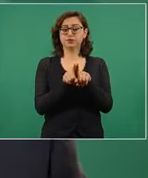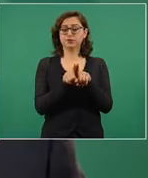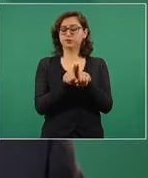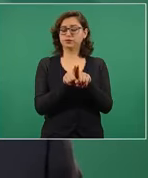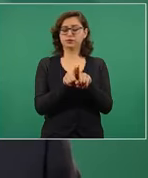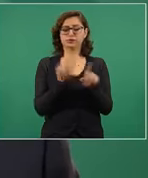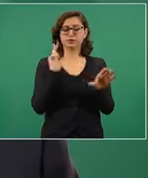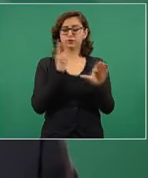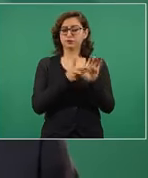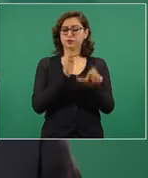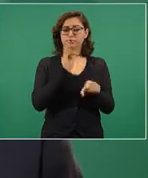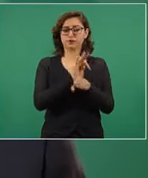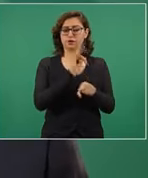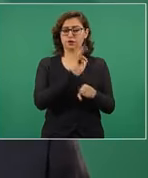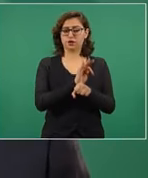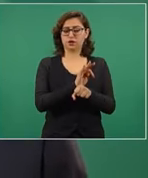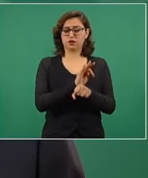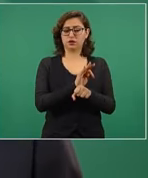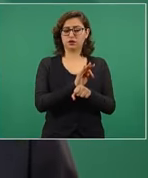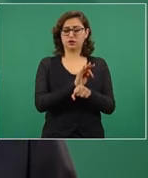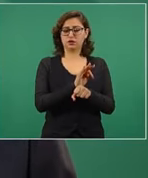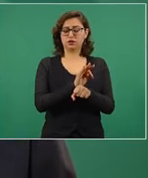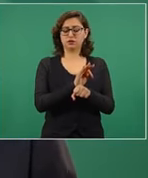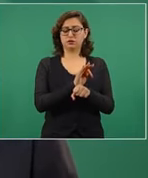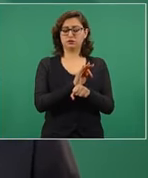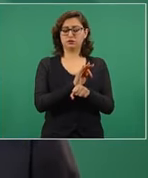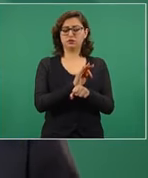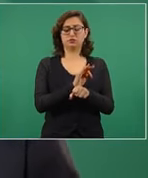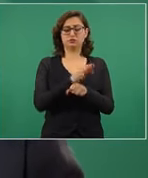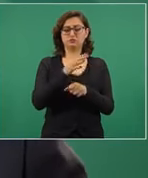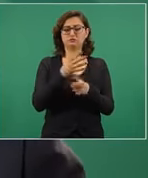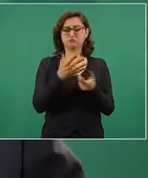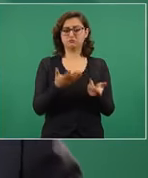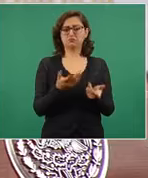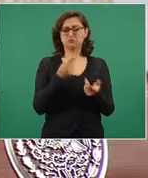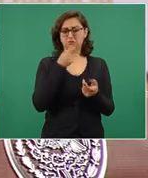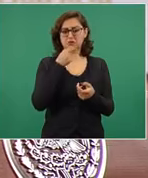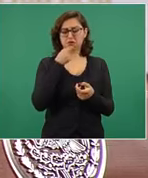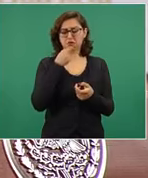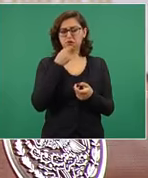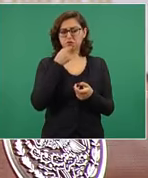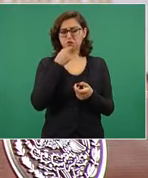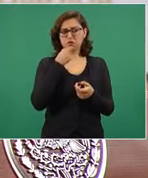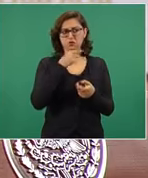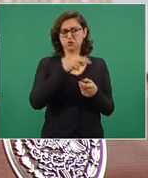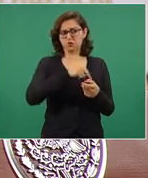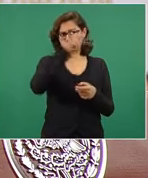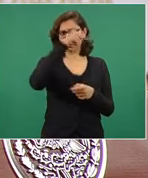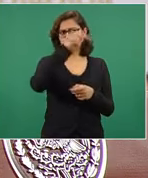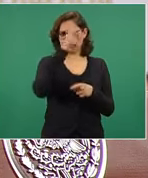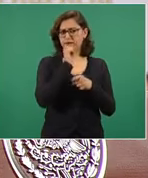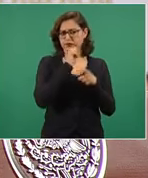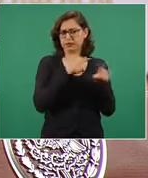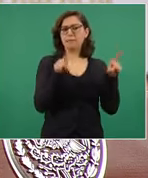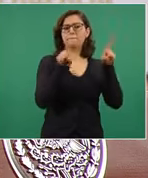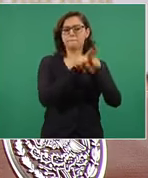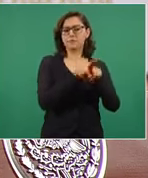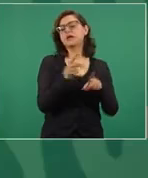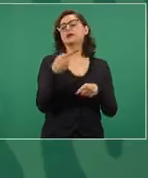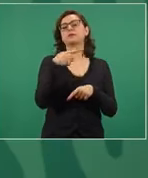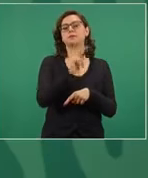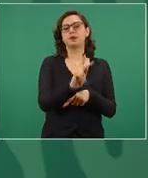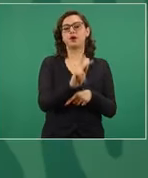refugios y albergues para migrantes y para niños en todos lados, pero